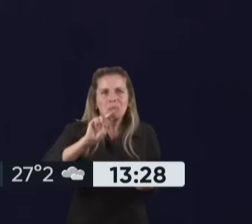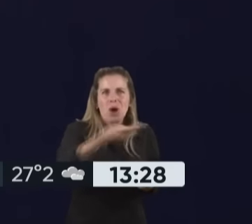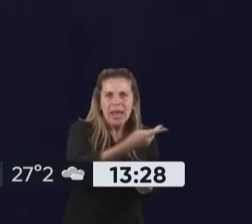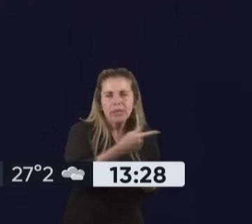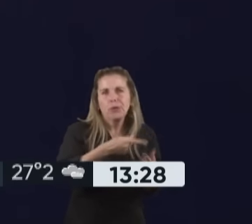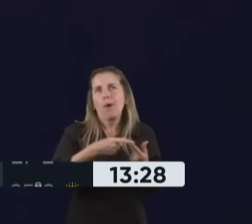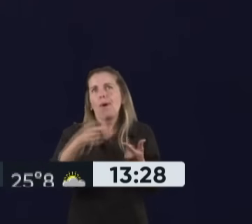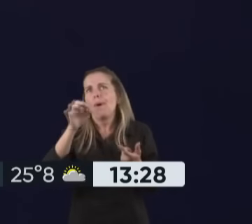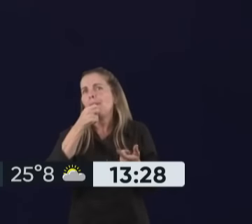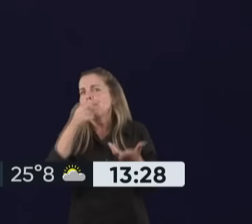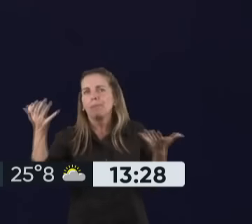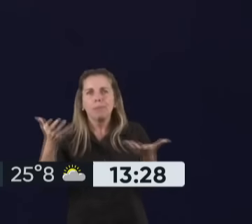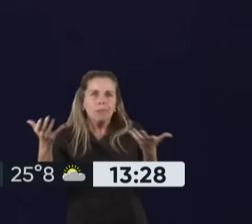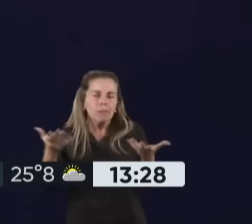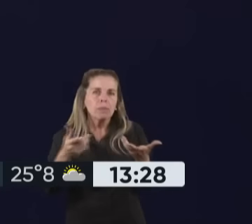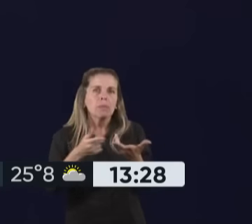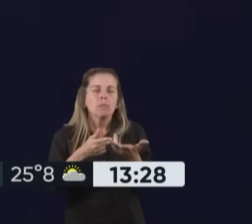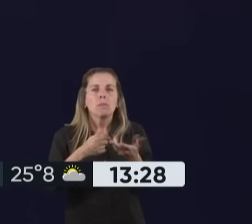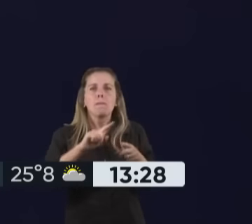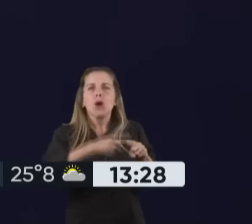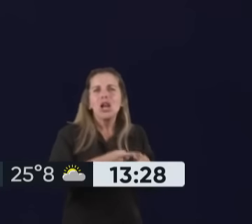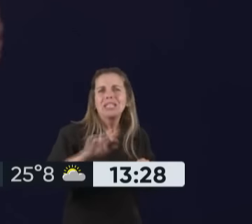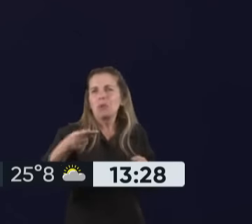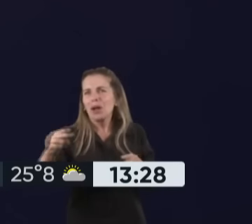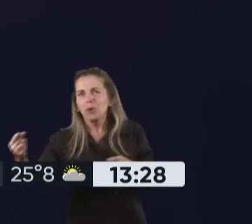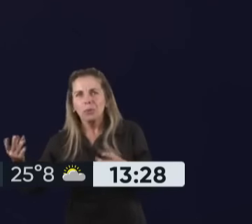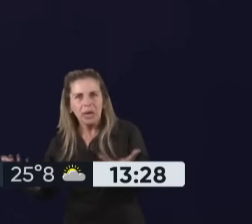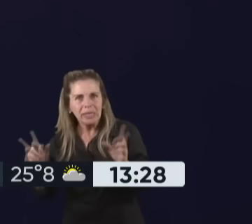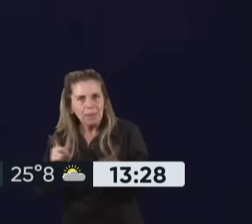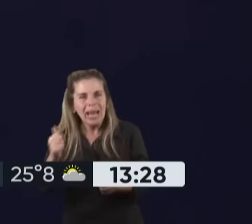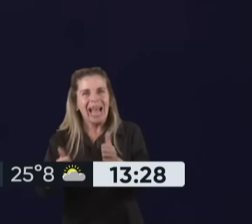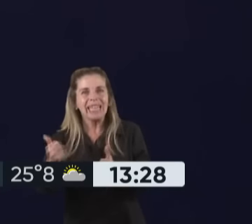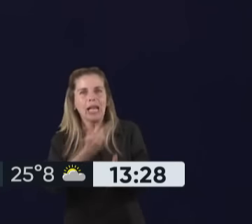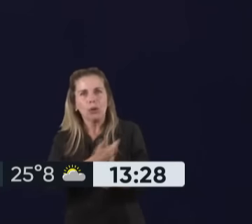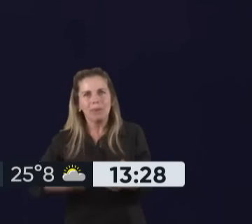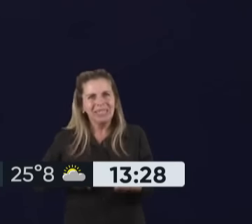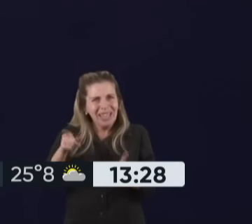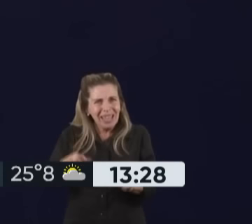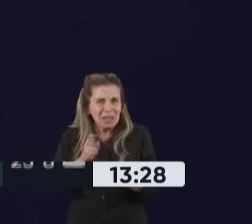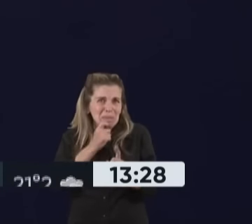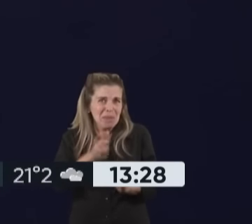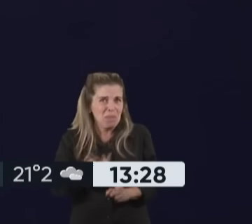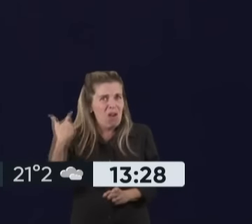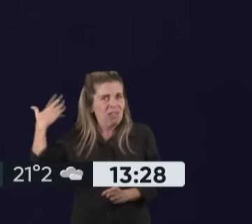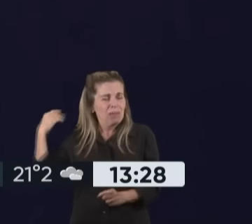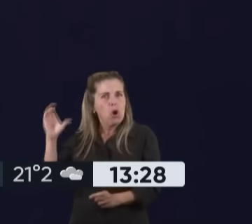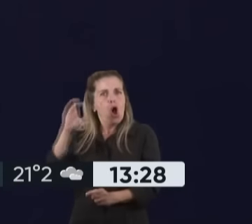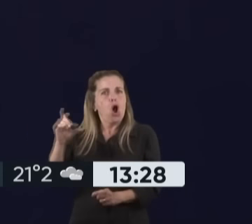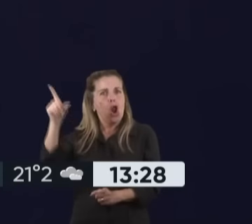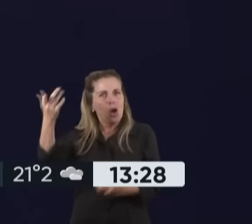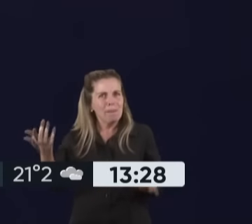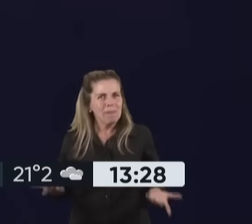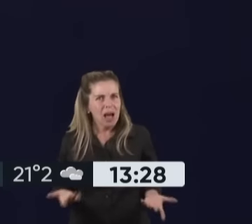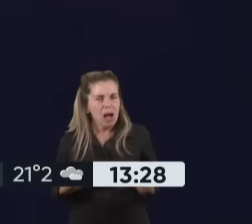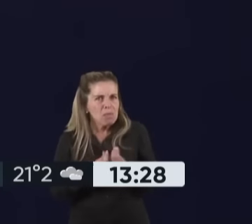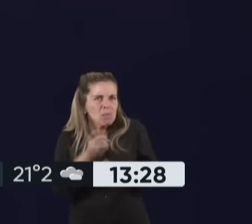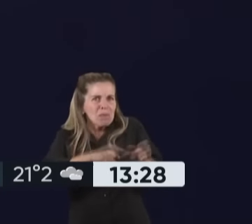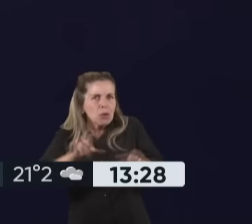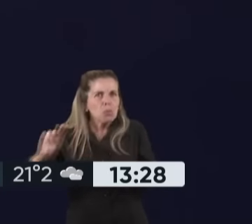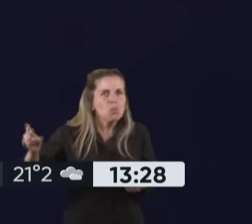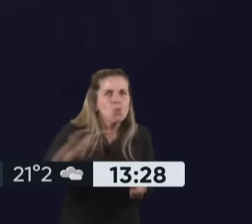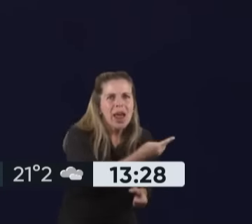matan dirigentes políticos, matan candidatos a presidente, como pasó en Colombia, matan a un montón de gente